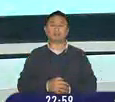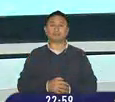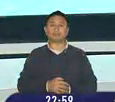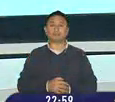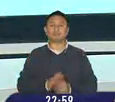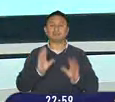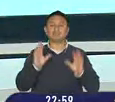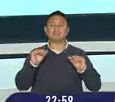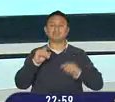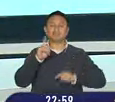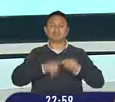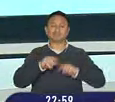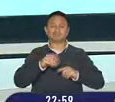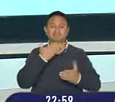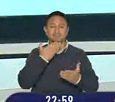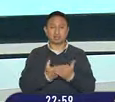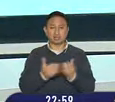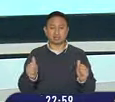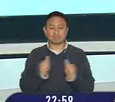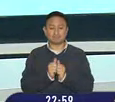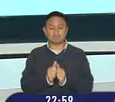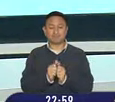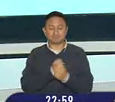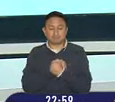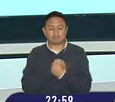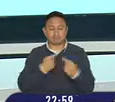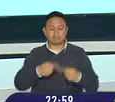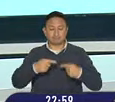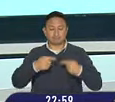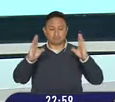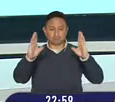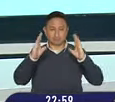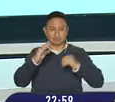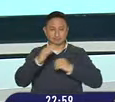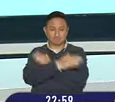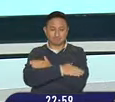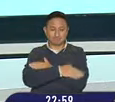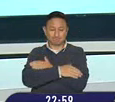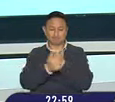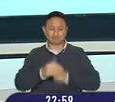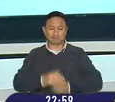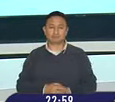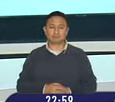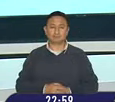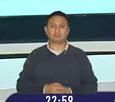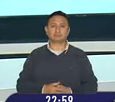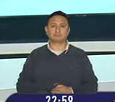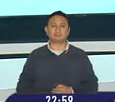Nos despedimos, amigos. Gracias por su compañía, cariño, pero sobre todo esa fiel sintonía. Un abrazo grande.